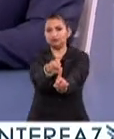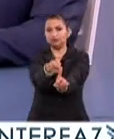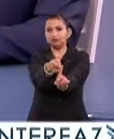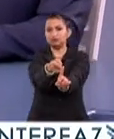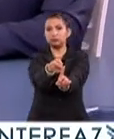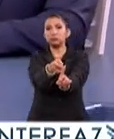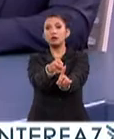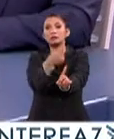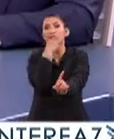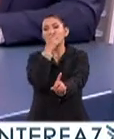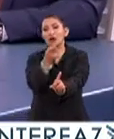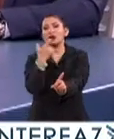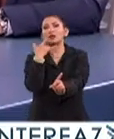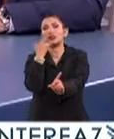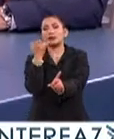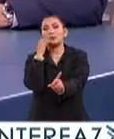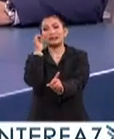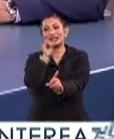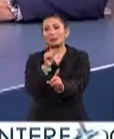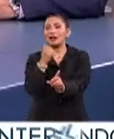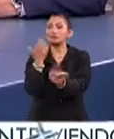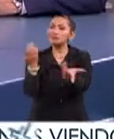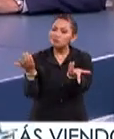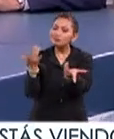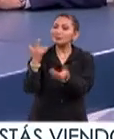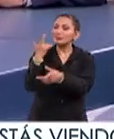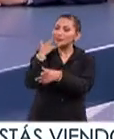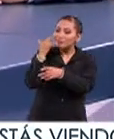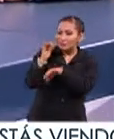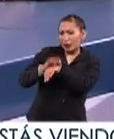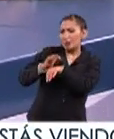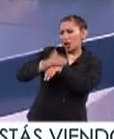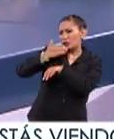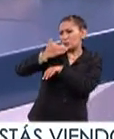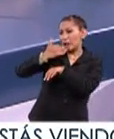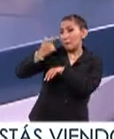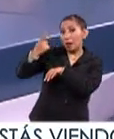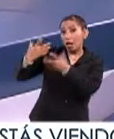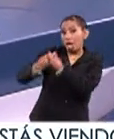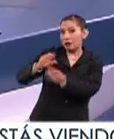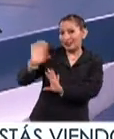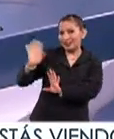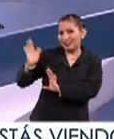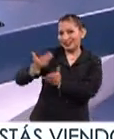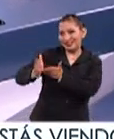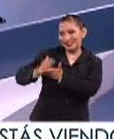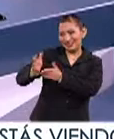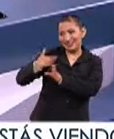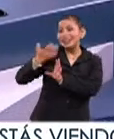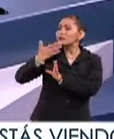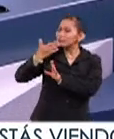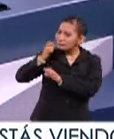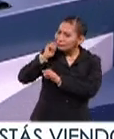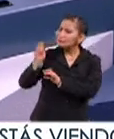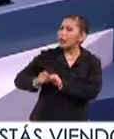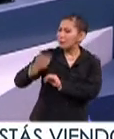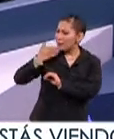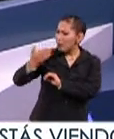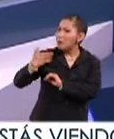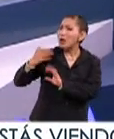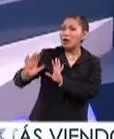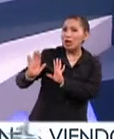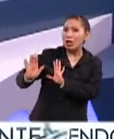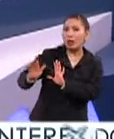menciono, tratamos de siempre llevar como que de amigos, pero no juntarte con ellos, ¿no? Entonces, de